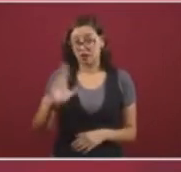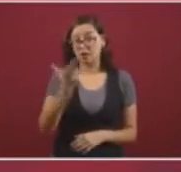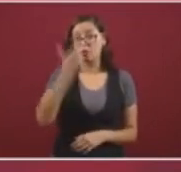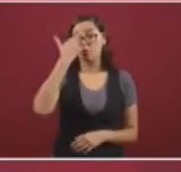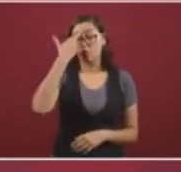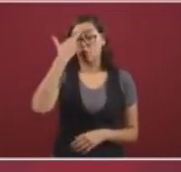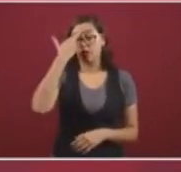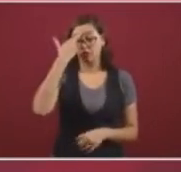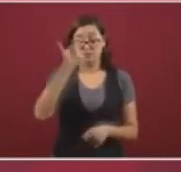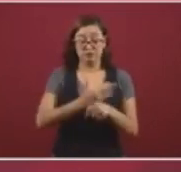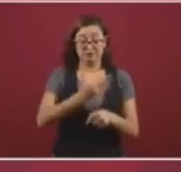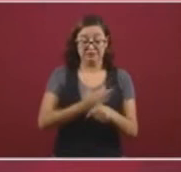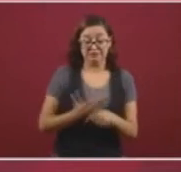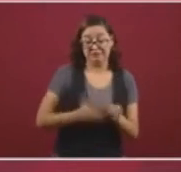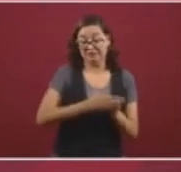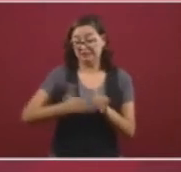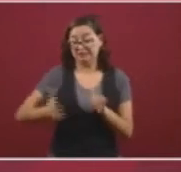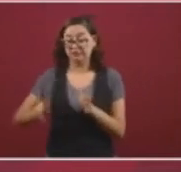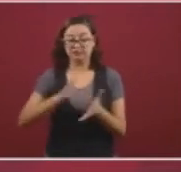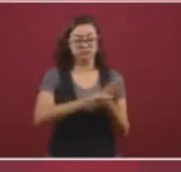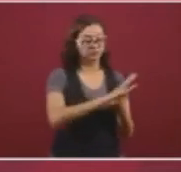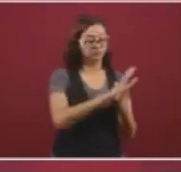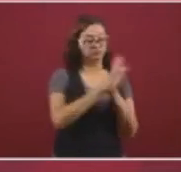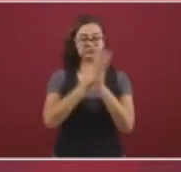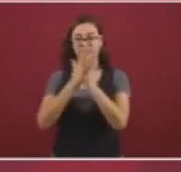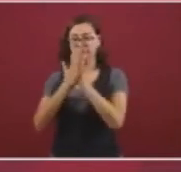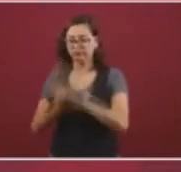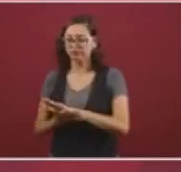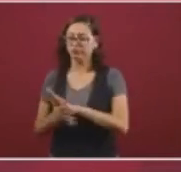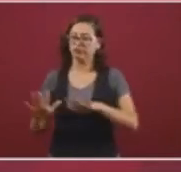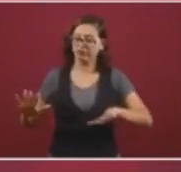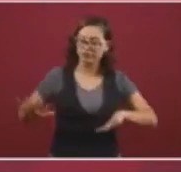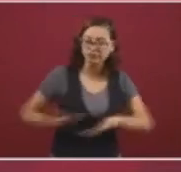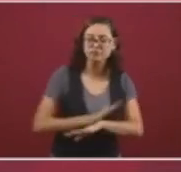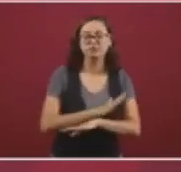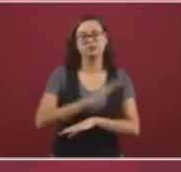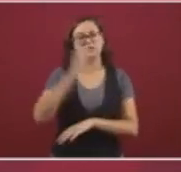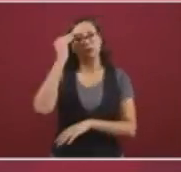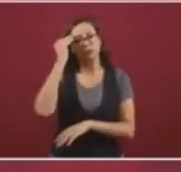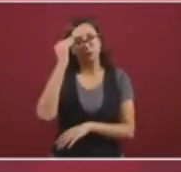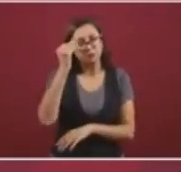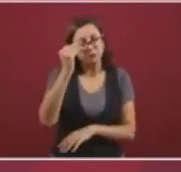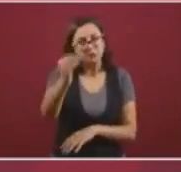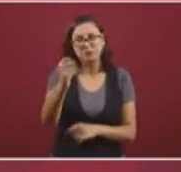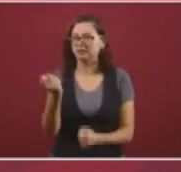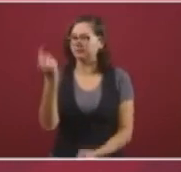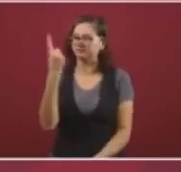de transición, de cambio, lleva tiempo, hay resistencias,